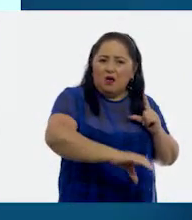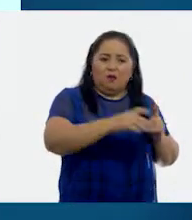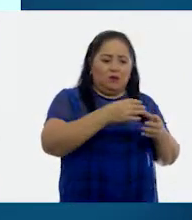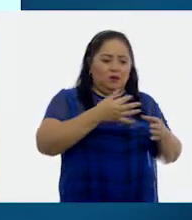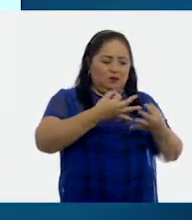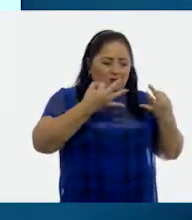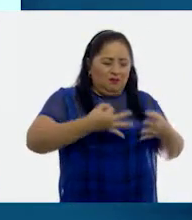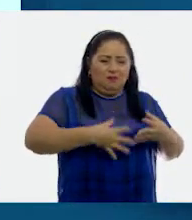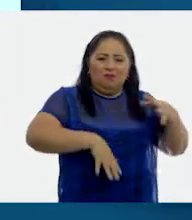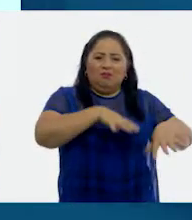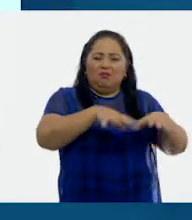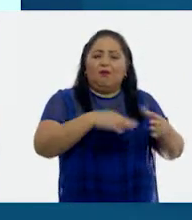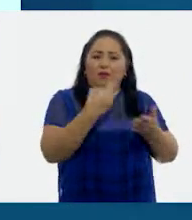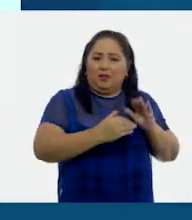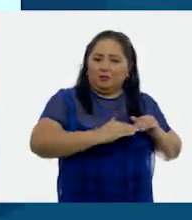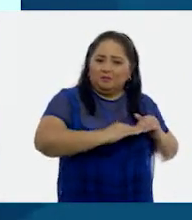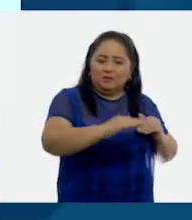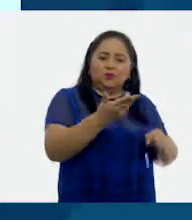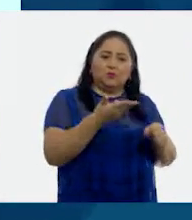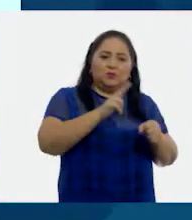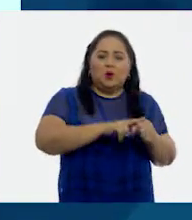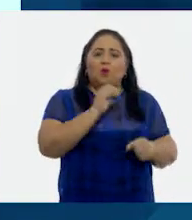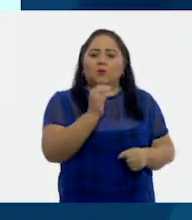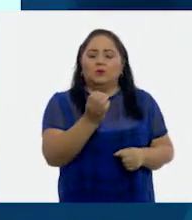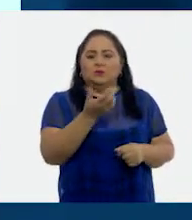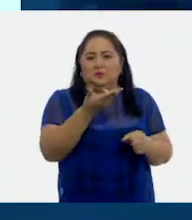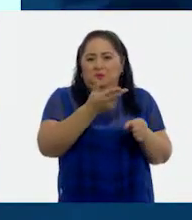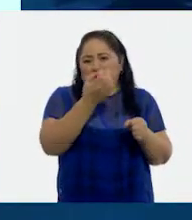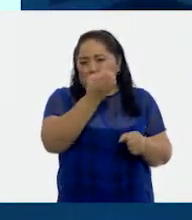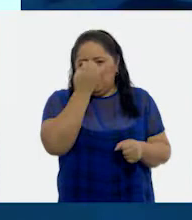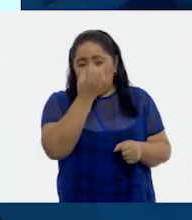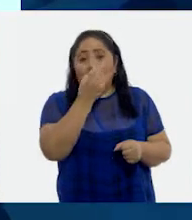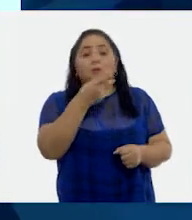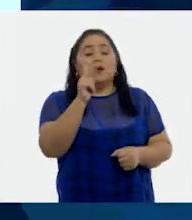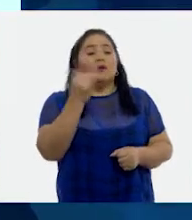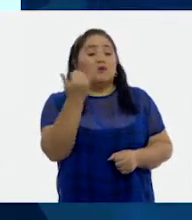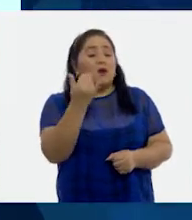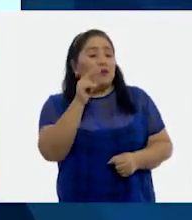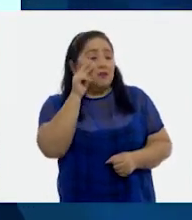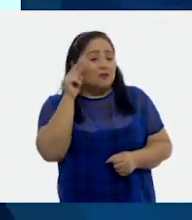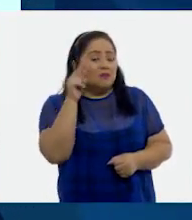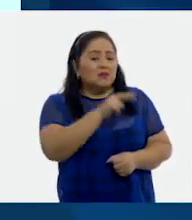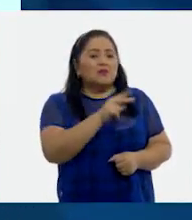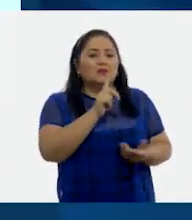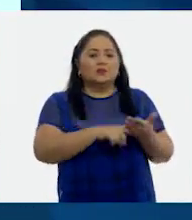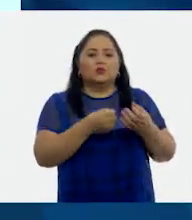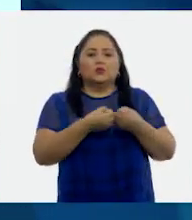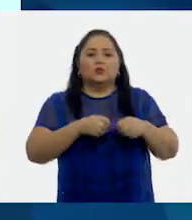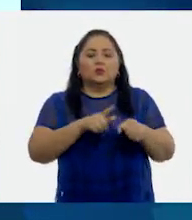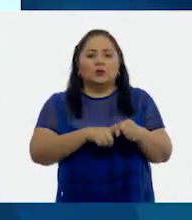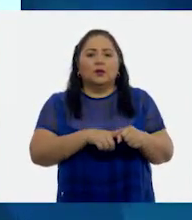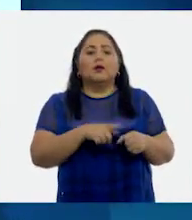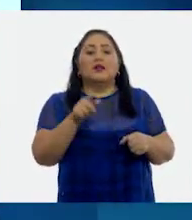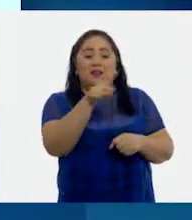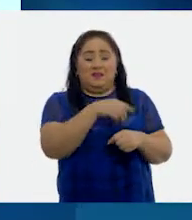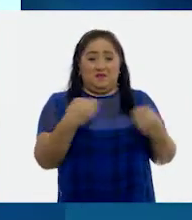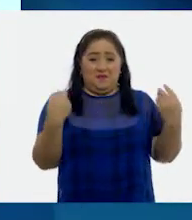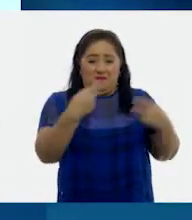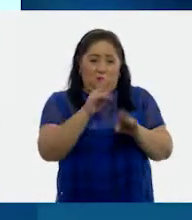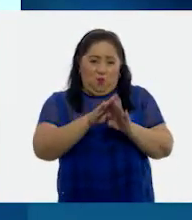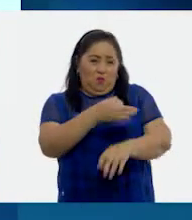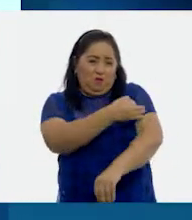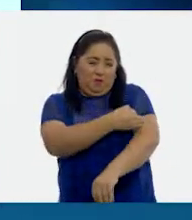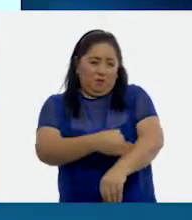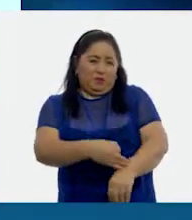pavimentado, escuelas, hospitales. También hay que ver las características sociales. Las familias